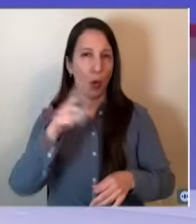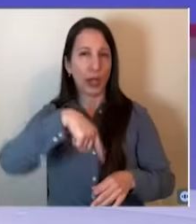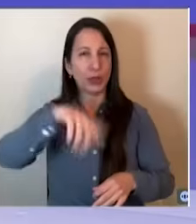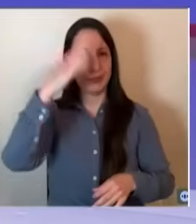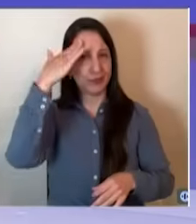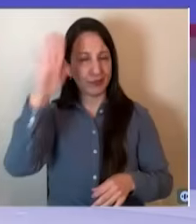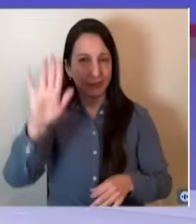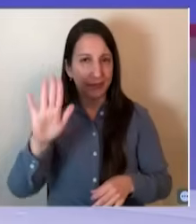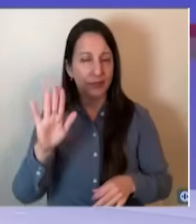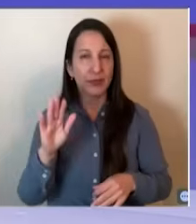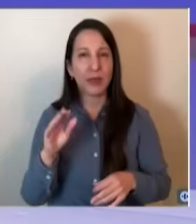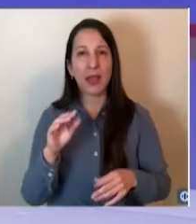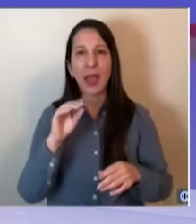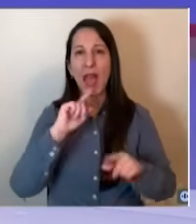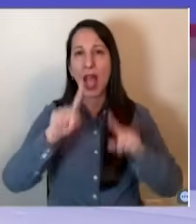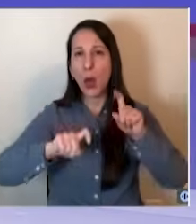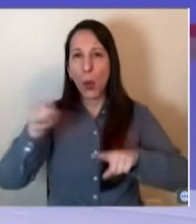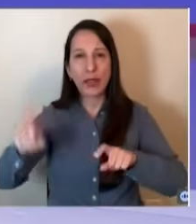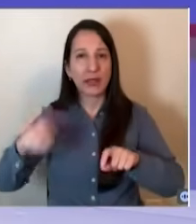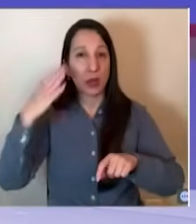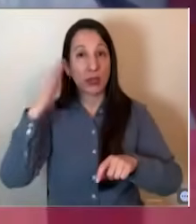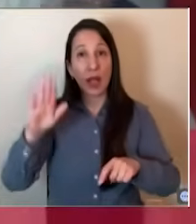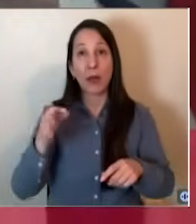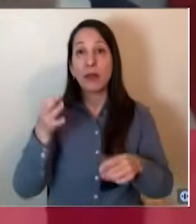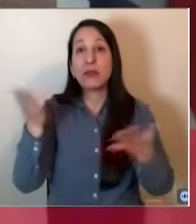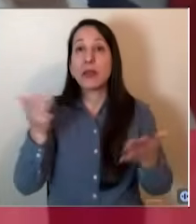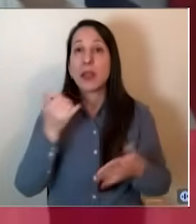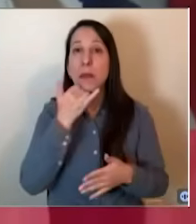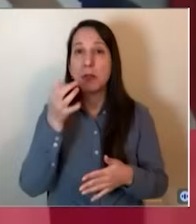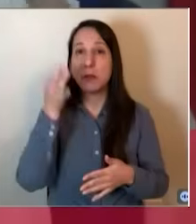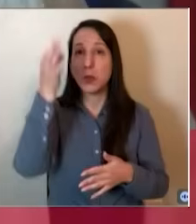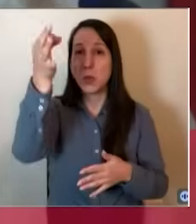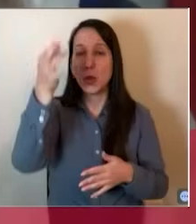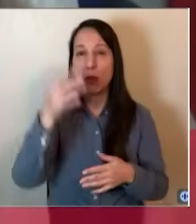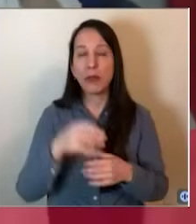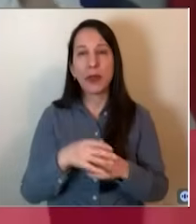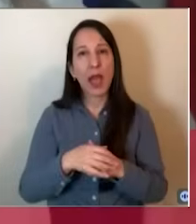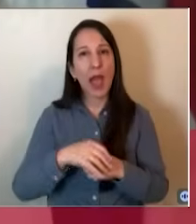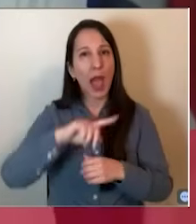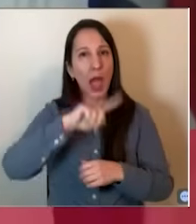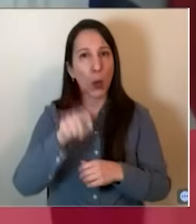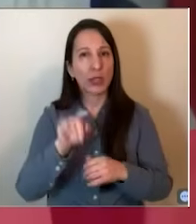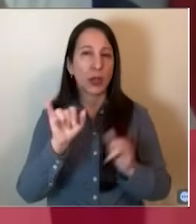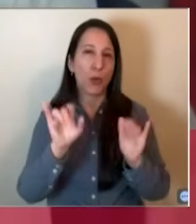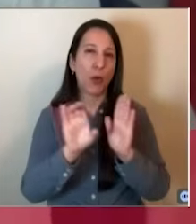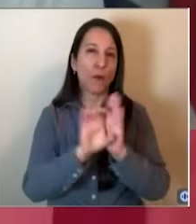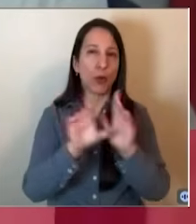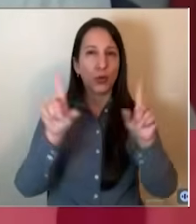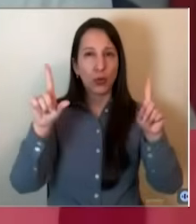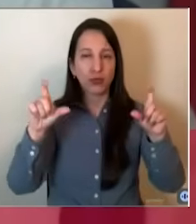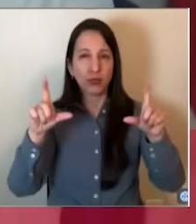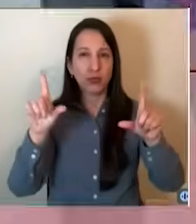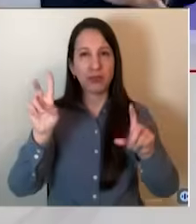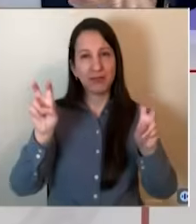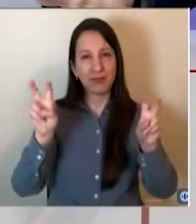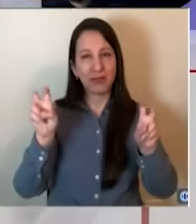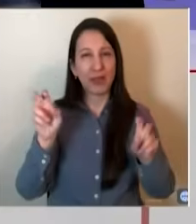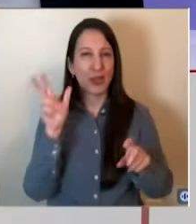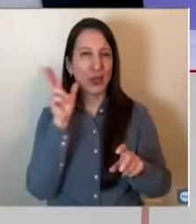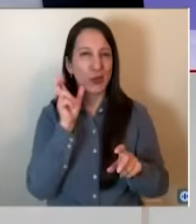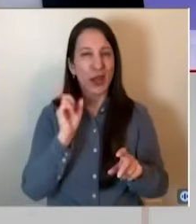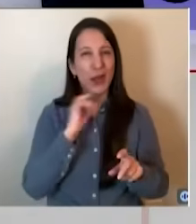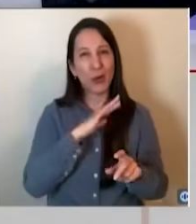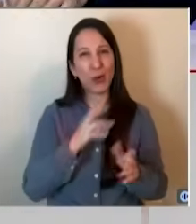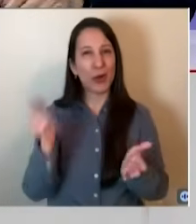Ninguna encuesta va a predecir qué va a pasar. Una encuesta es una foto del momento. Suena cliché, suena